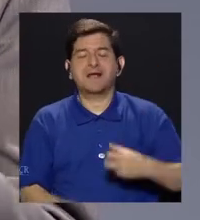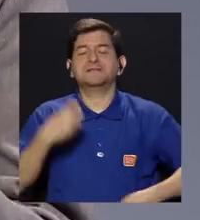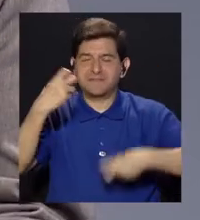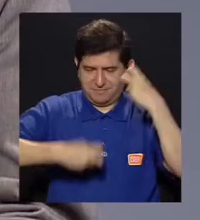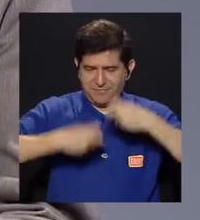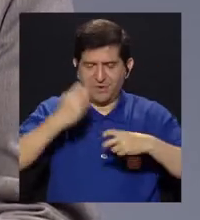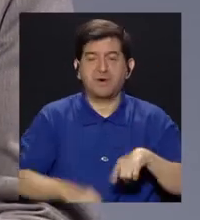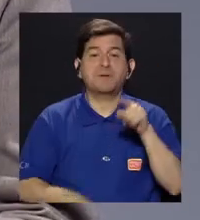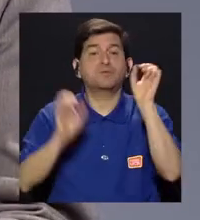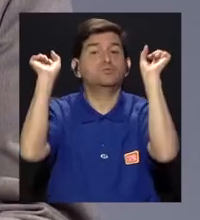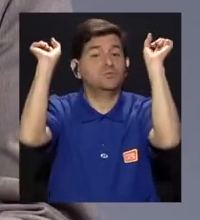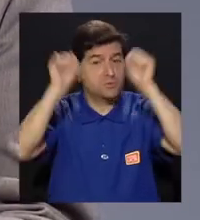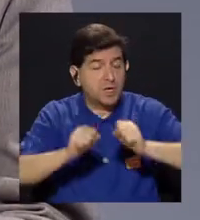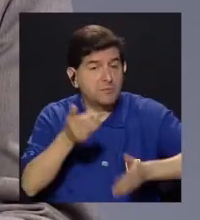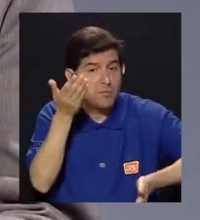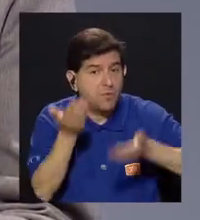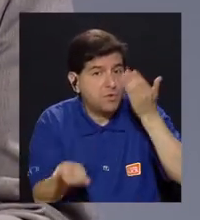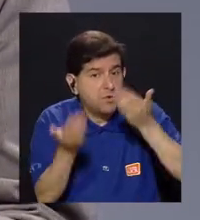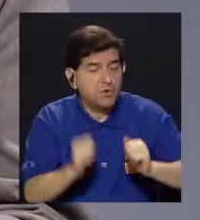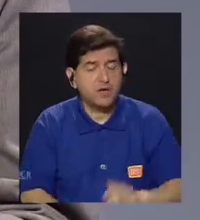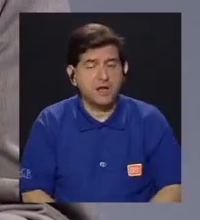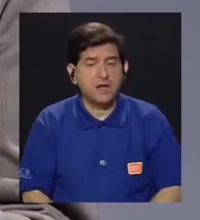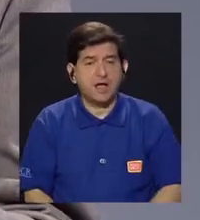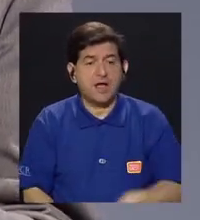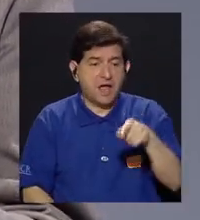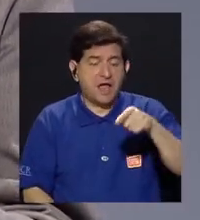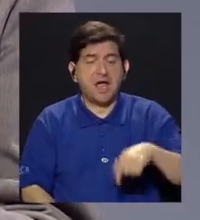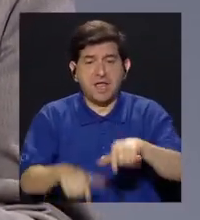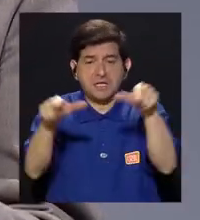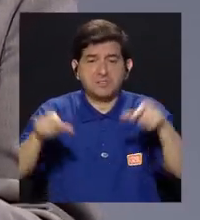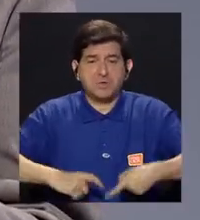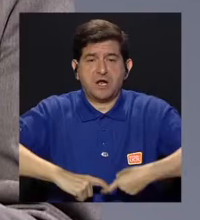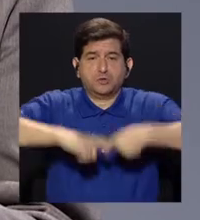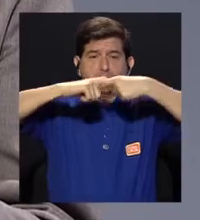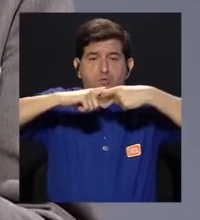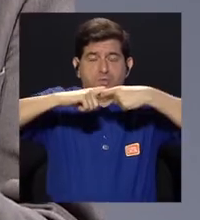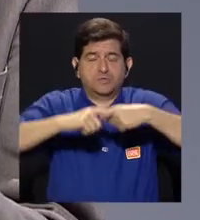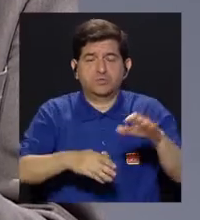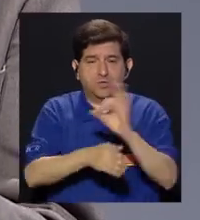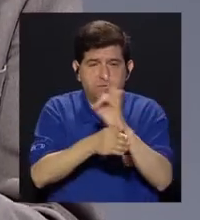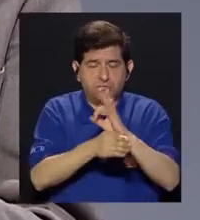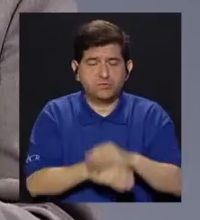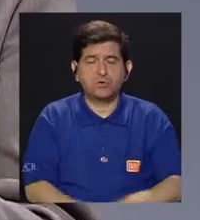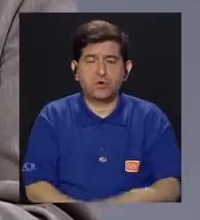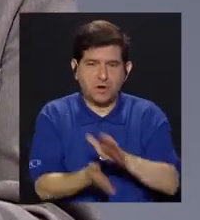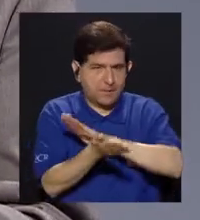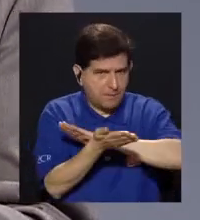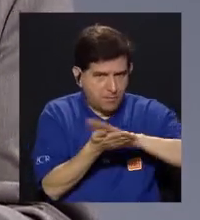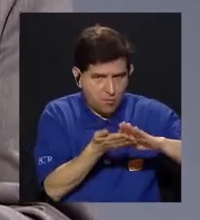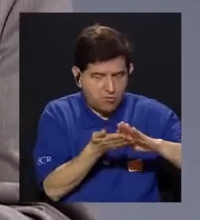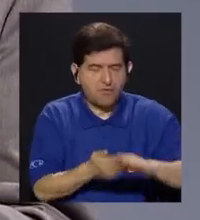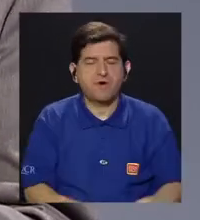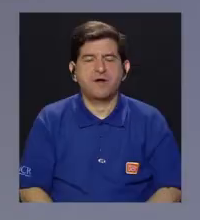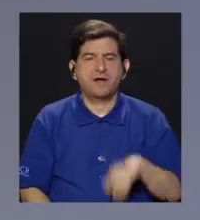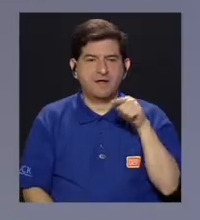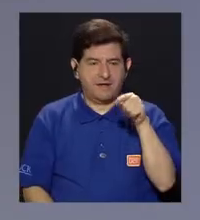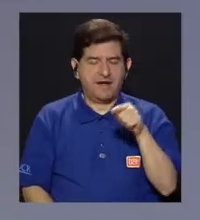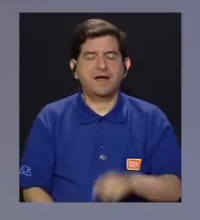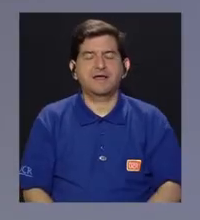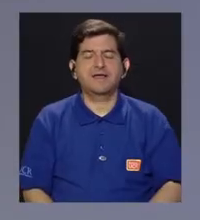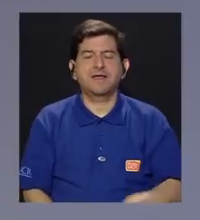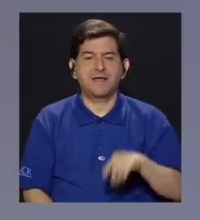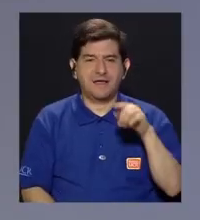si podría llegar inclusive hacer que se suspendan este sitio sí no el volverse de archivo lo que